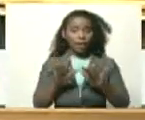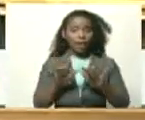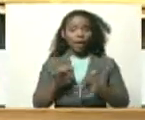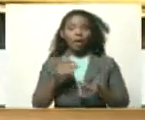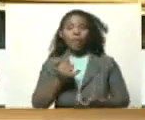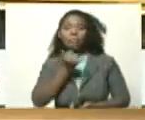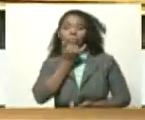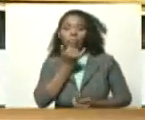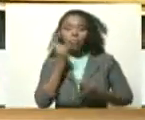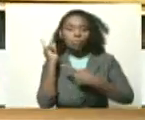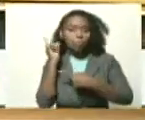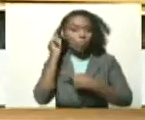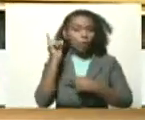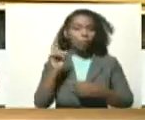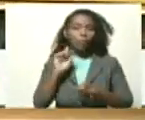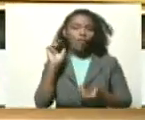favor,